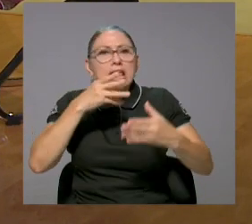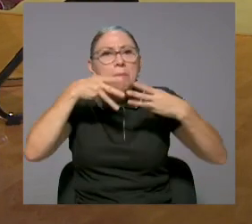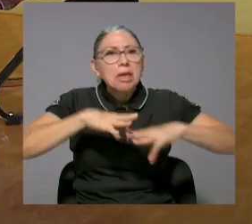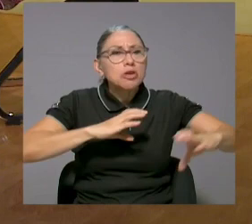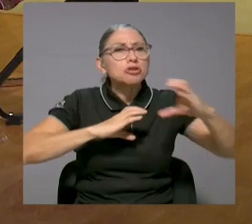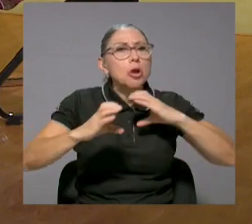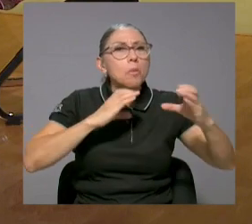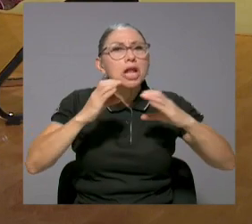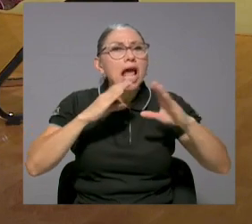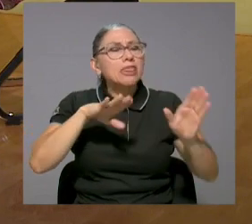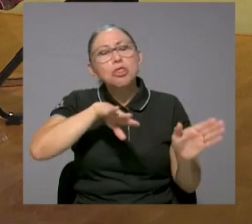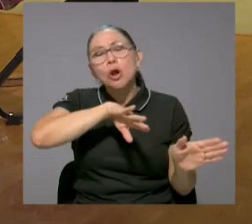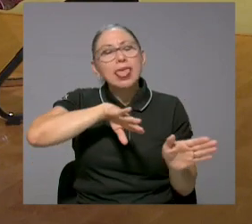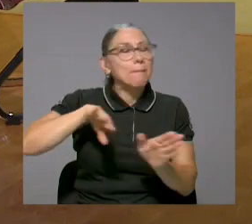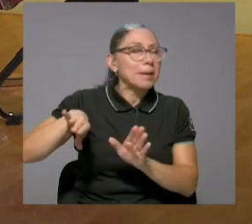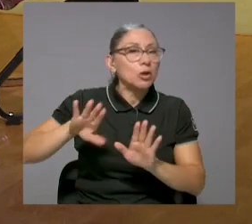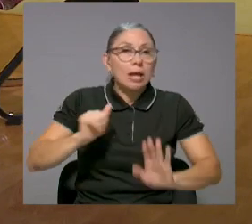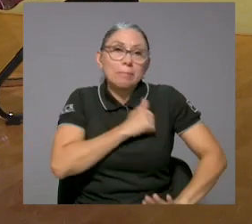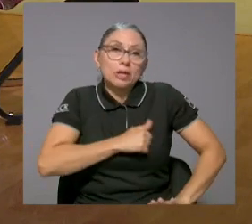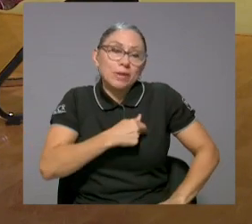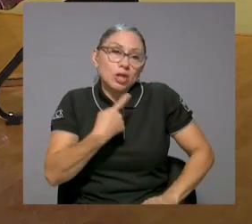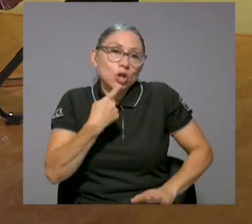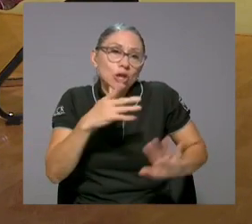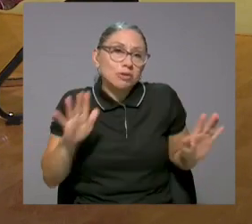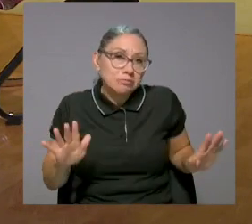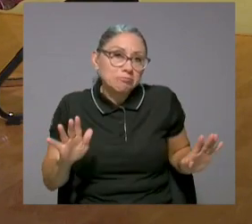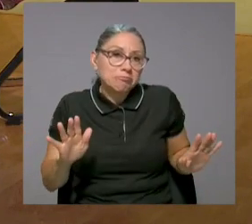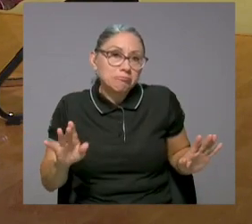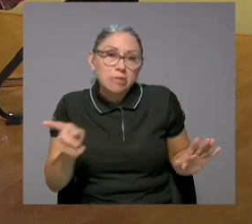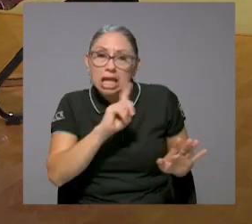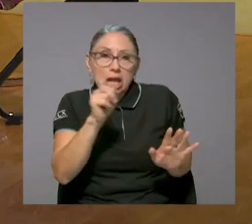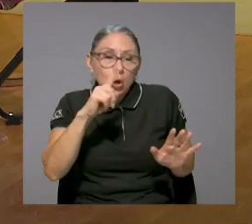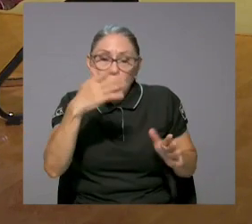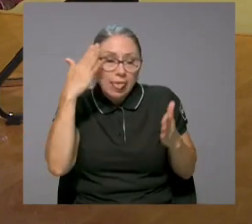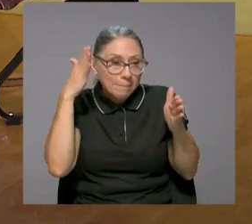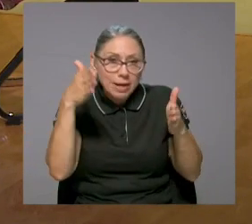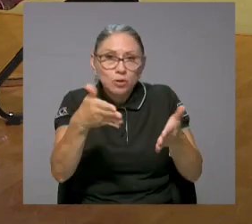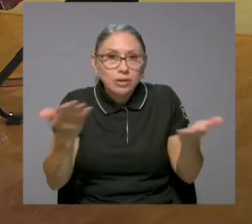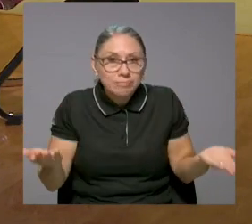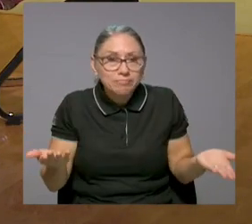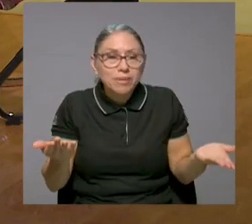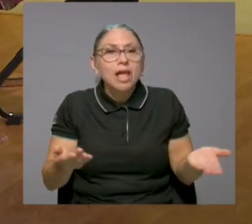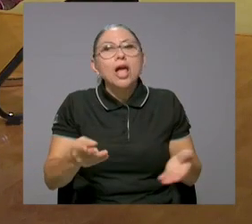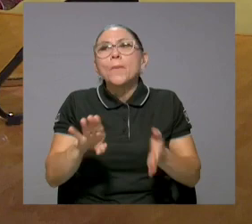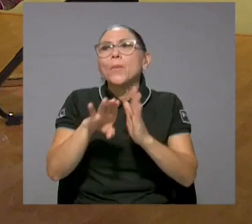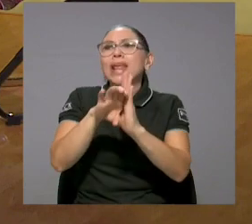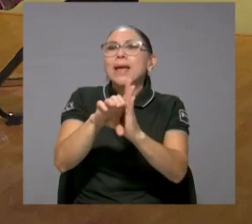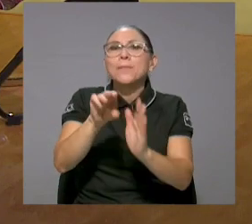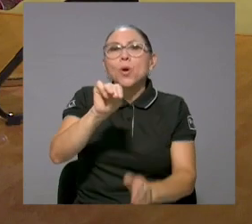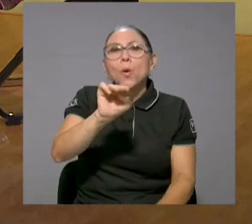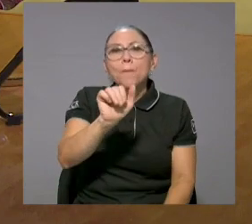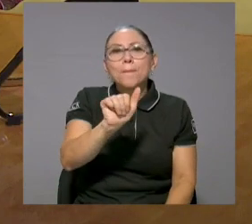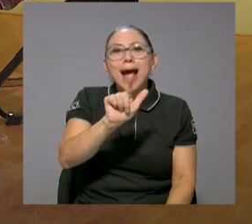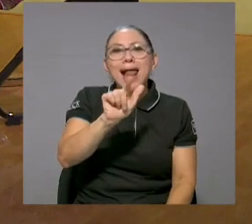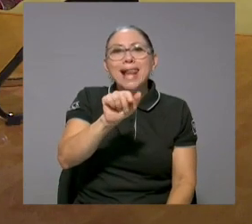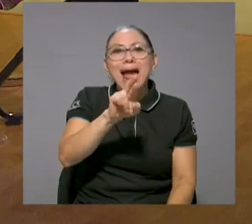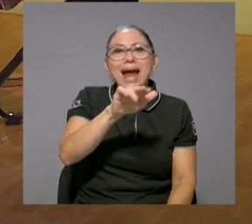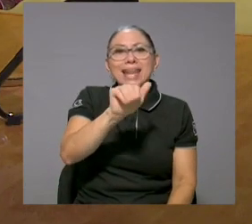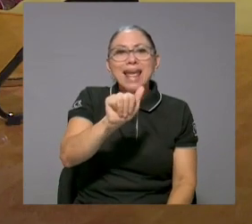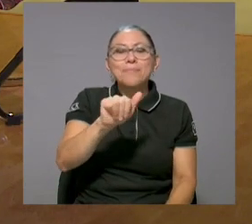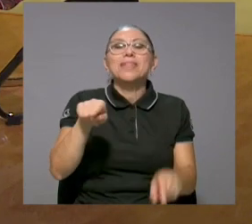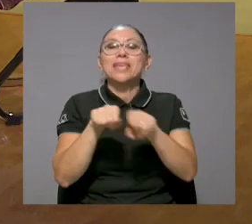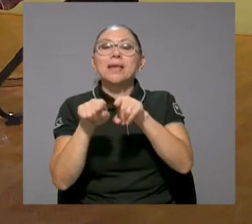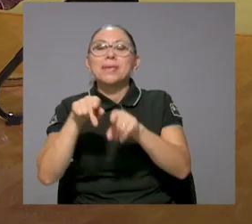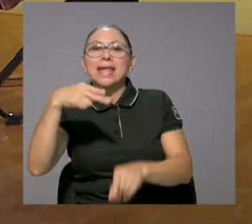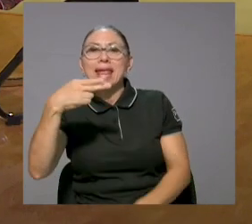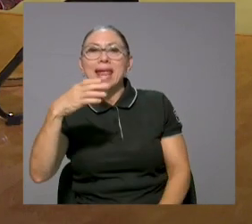pelota, perdóneme la cordialidad con el uso de esa frase, como son por ejemplo la malaria y la hepatitis A, porque